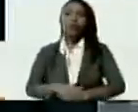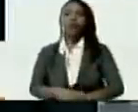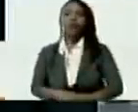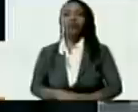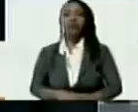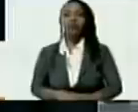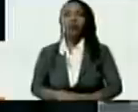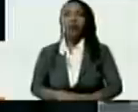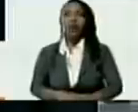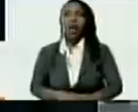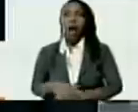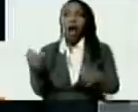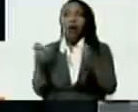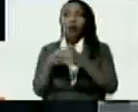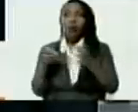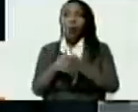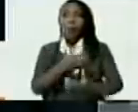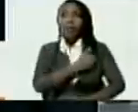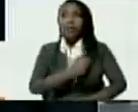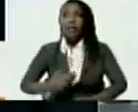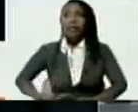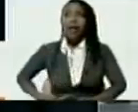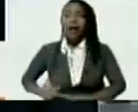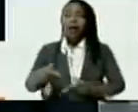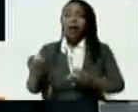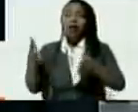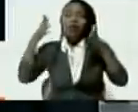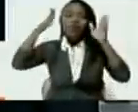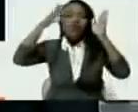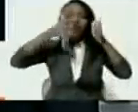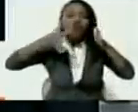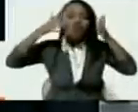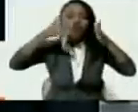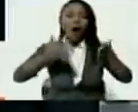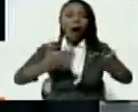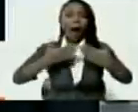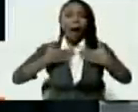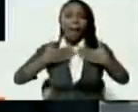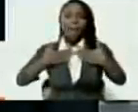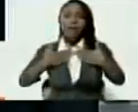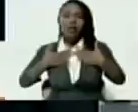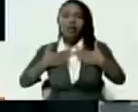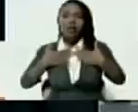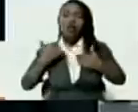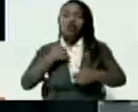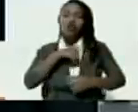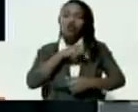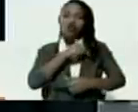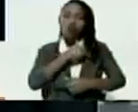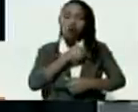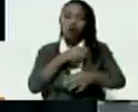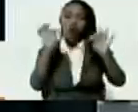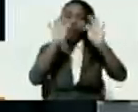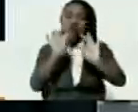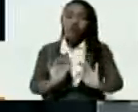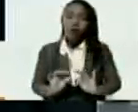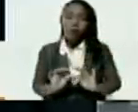La Comisión Presidencial me ha recomendado que tomemos medidas